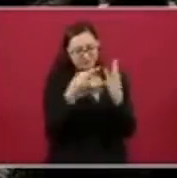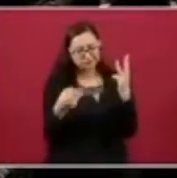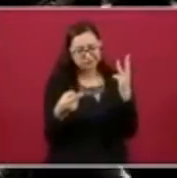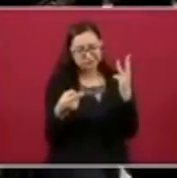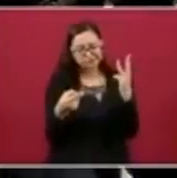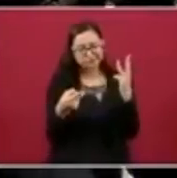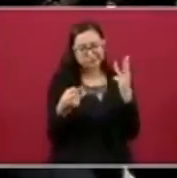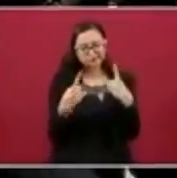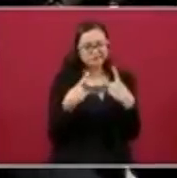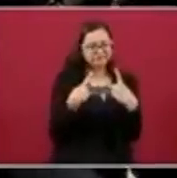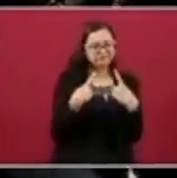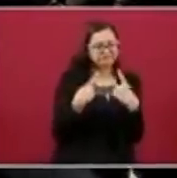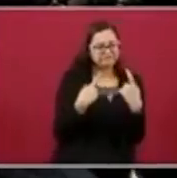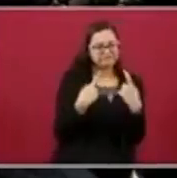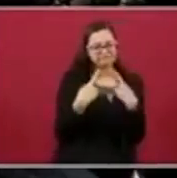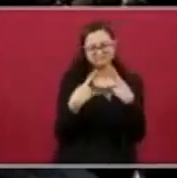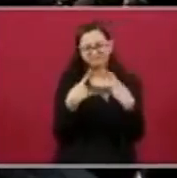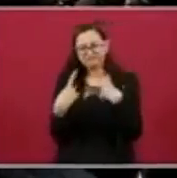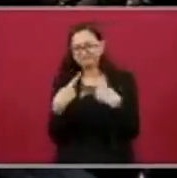deliberar